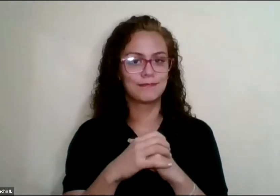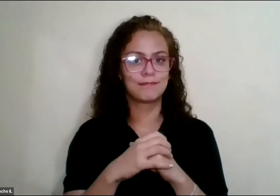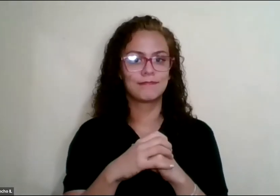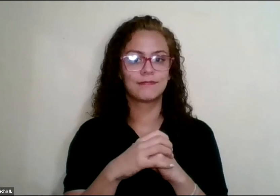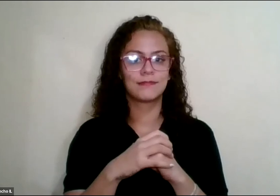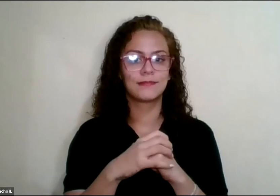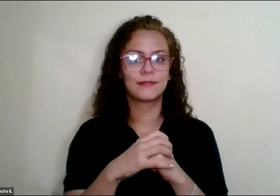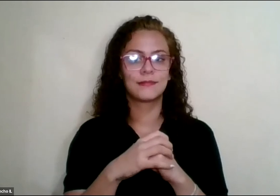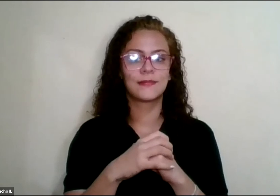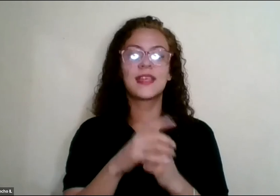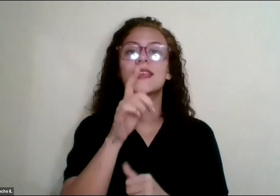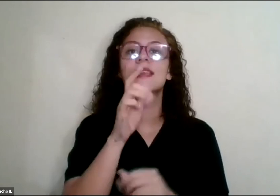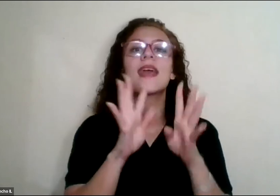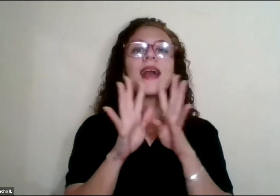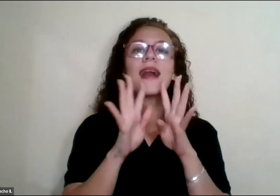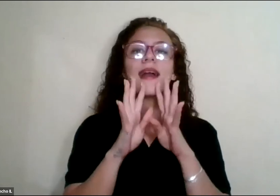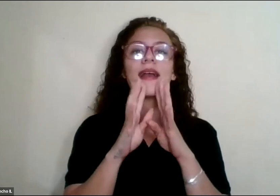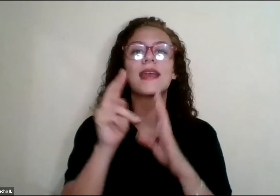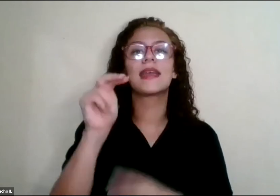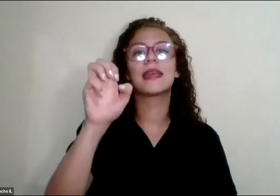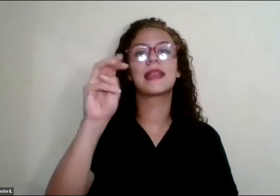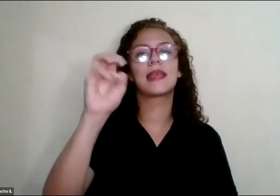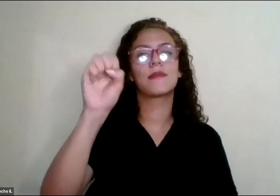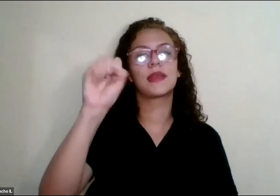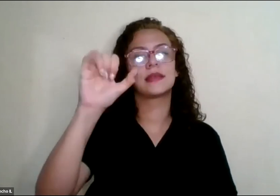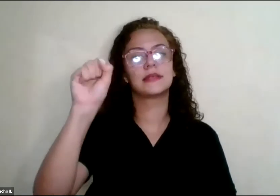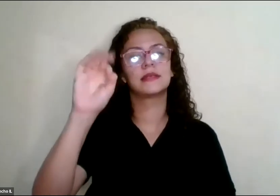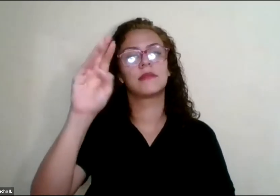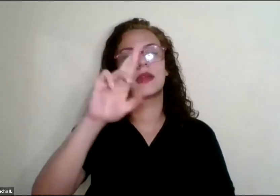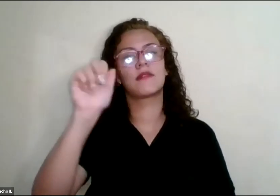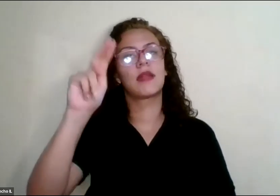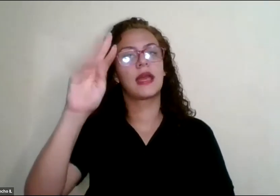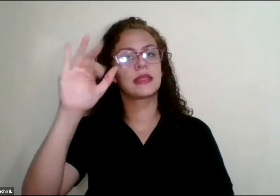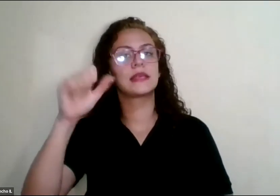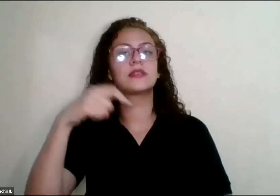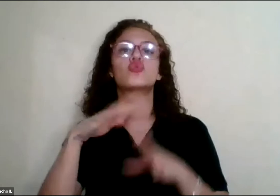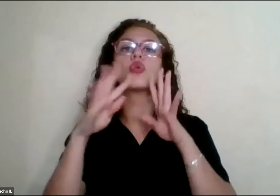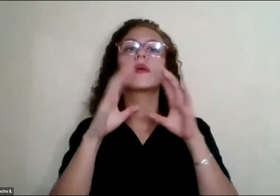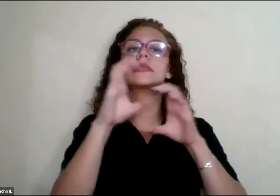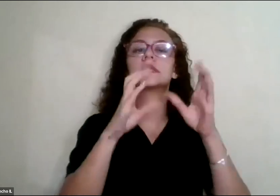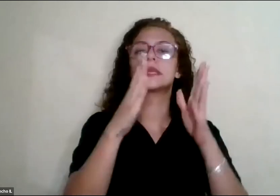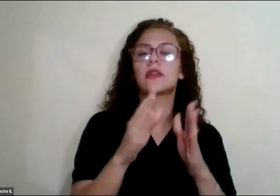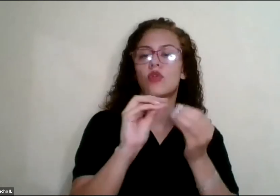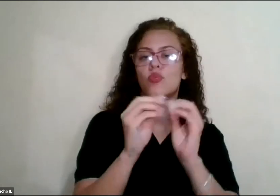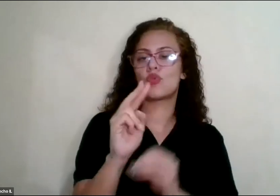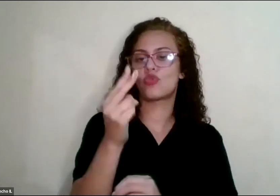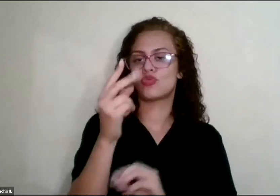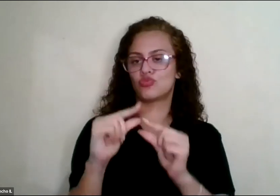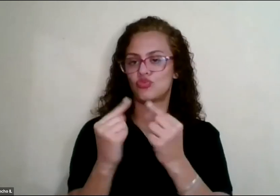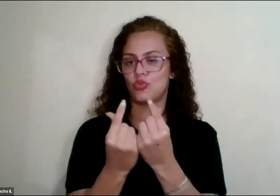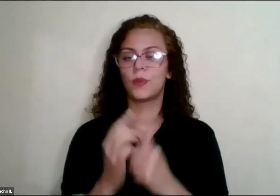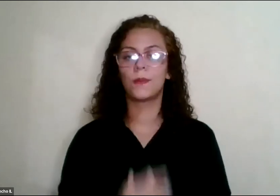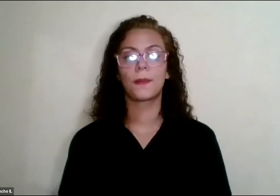Buenas noches. Ya les, ¿quién habla? Le habla Némesis Barrantes y yo les voy a hablar de la científica del grupo 2.